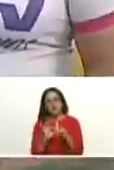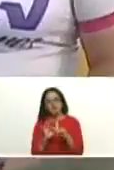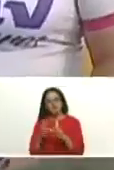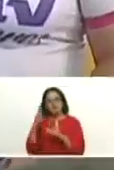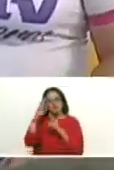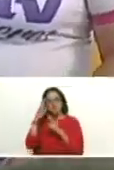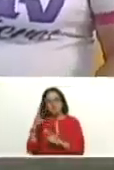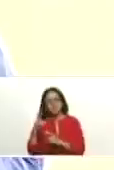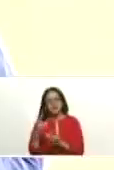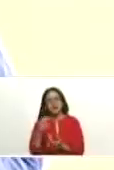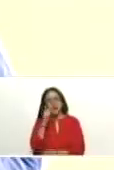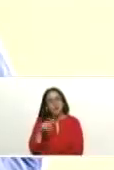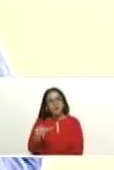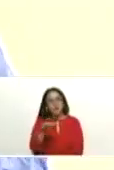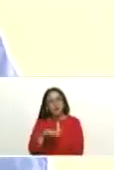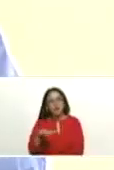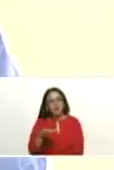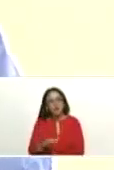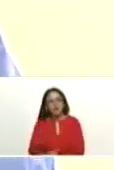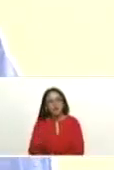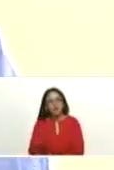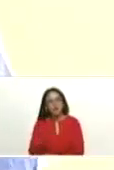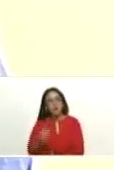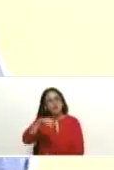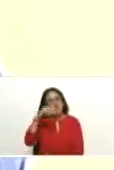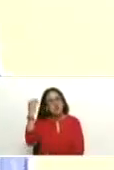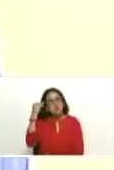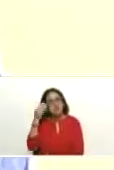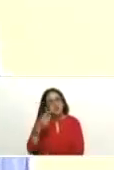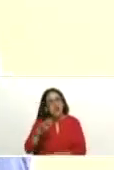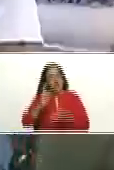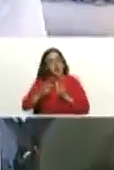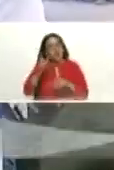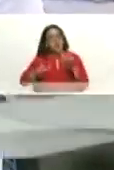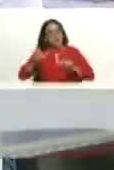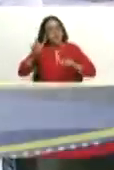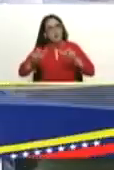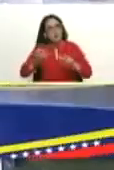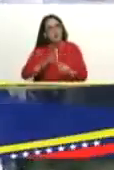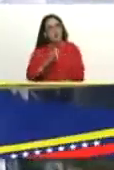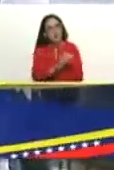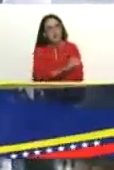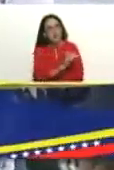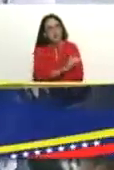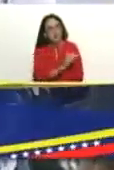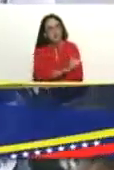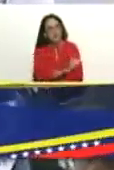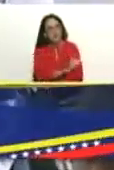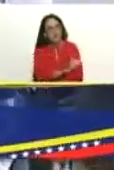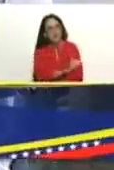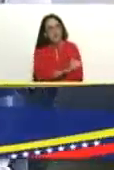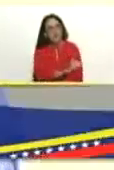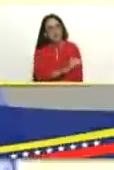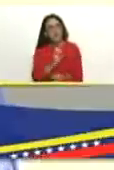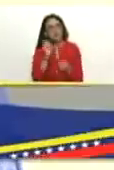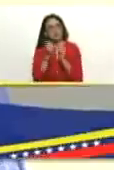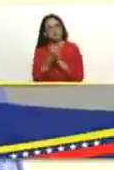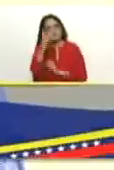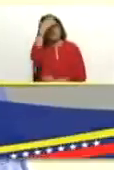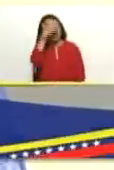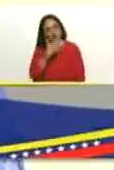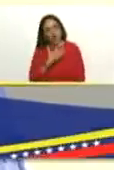¿Respetaría el poder popular? ¿Ustedes creen que si algún candidato o candidata de la derecha, disfrazado con el